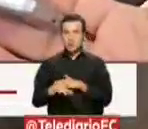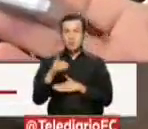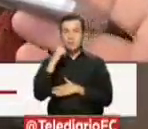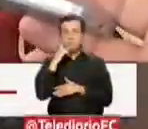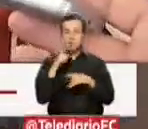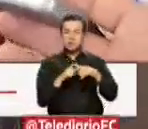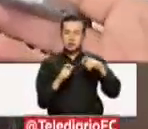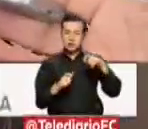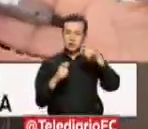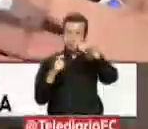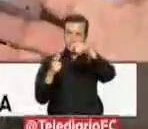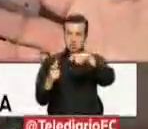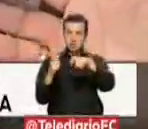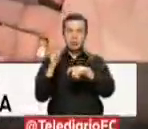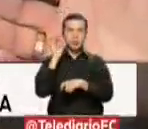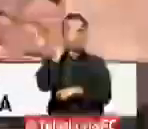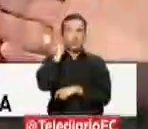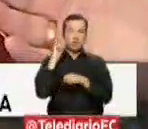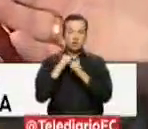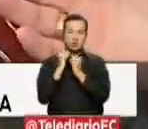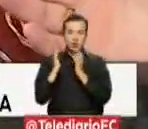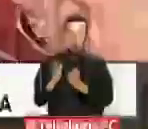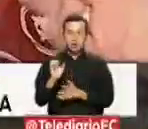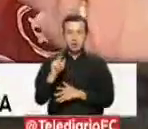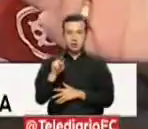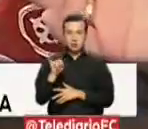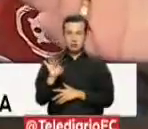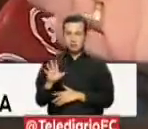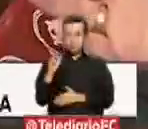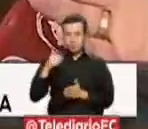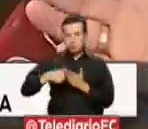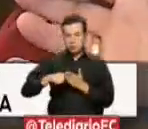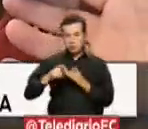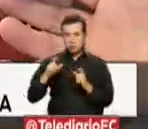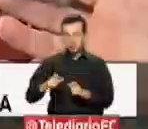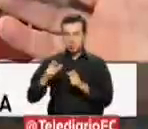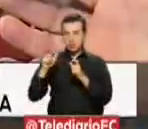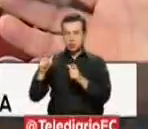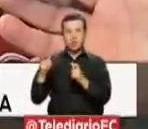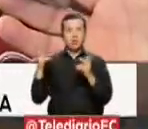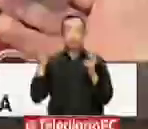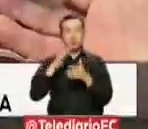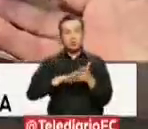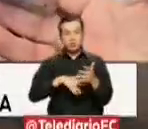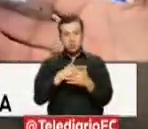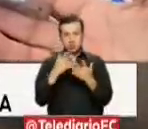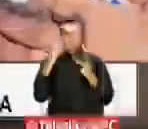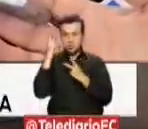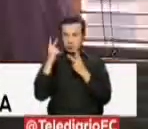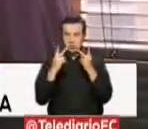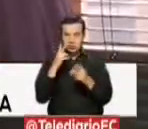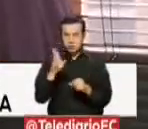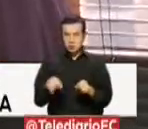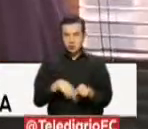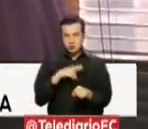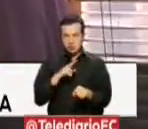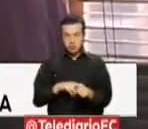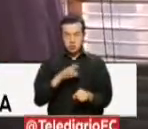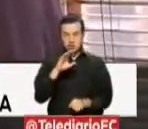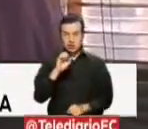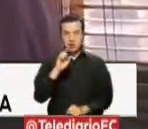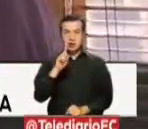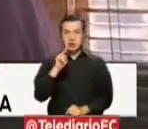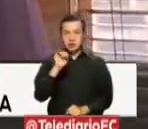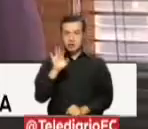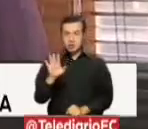mi credencial, la señora Espín ingresó presentando su cédula de ciudadanía en horarios de visita normal. Cadena, quien es